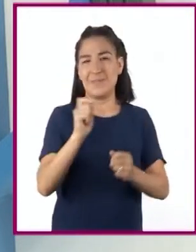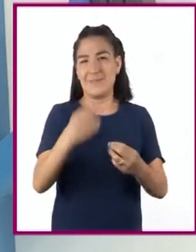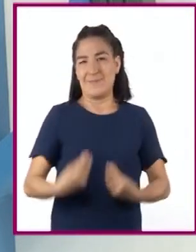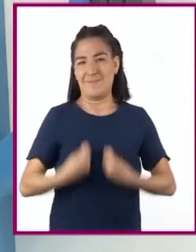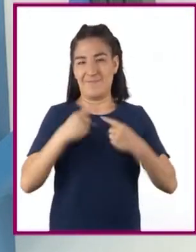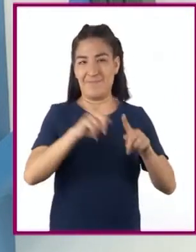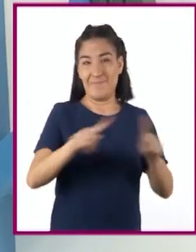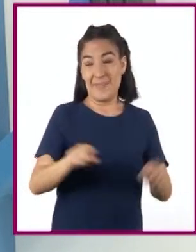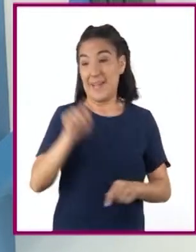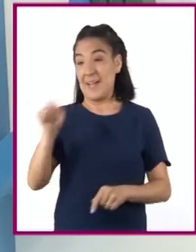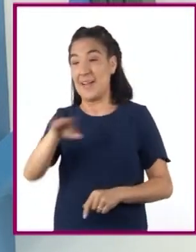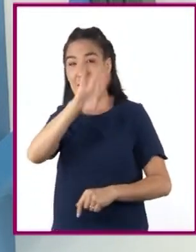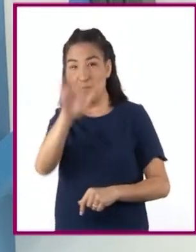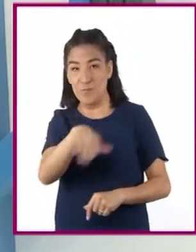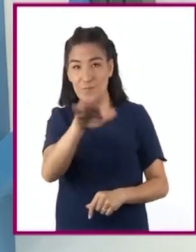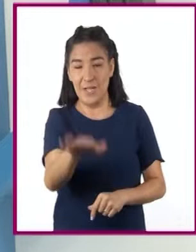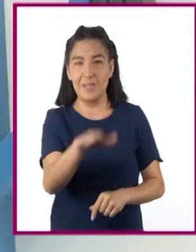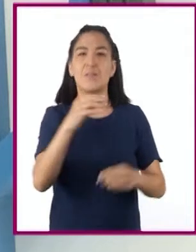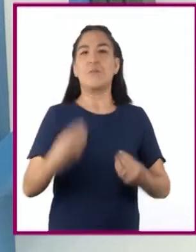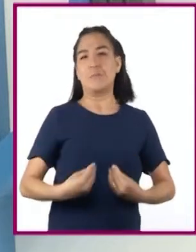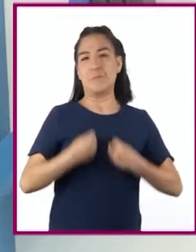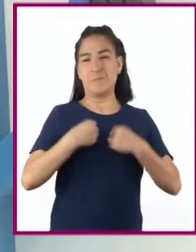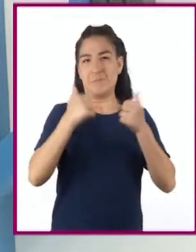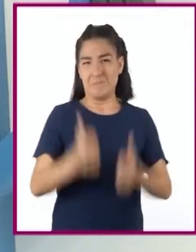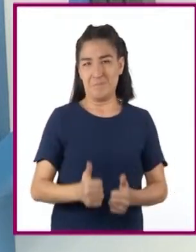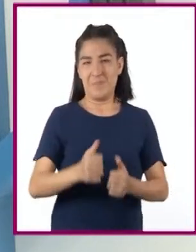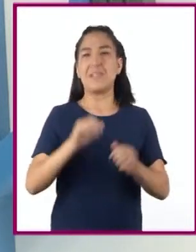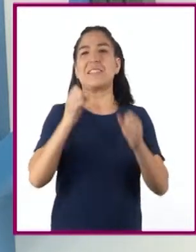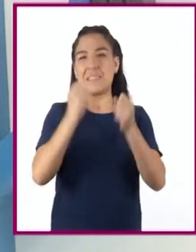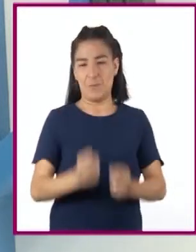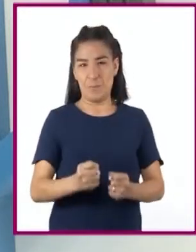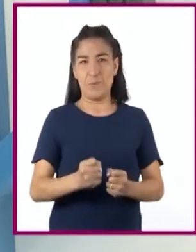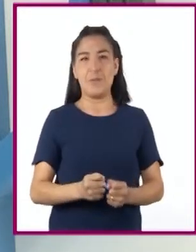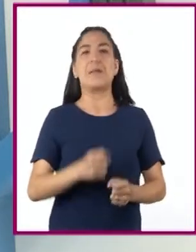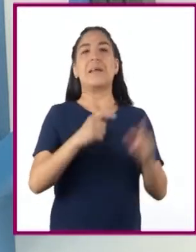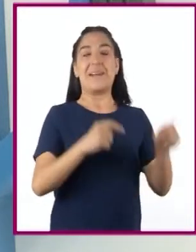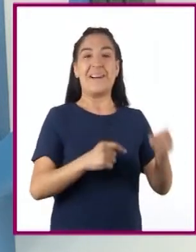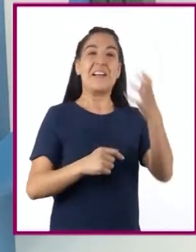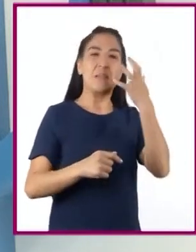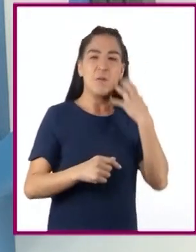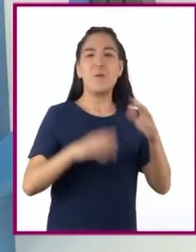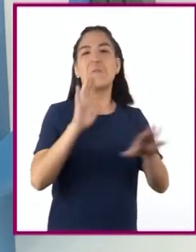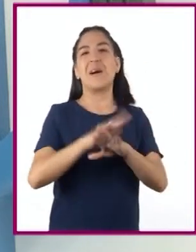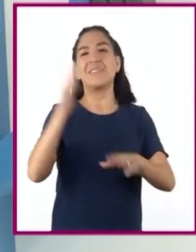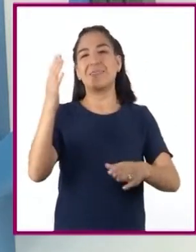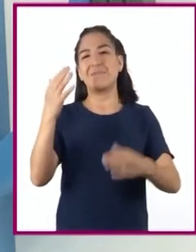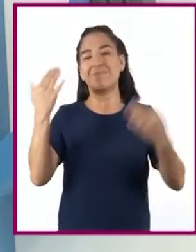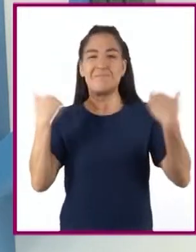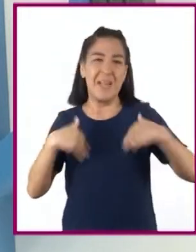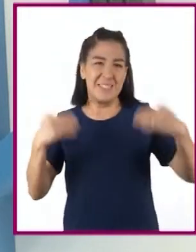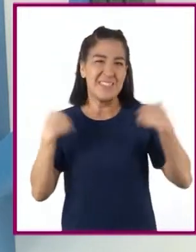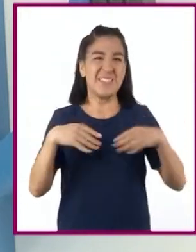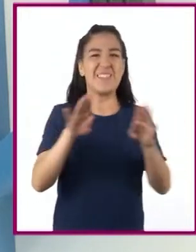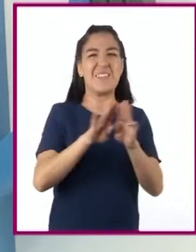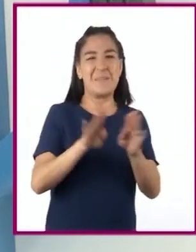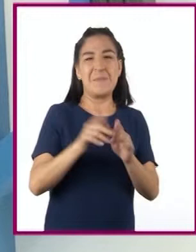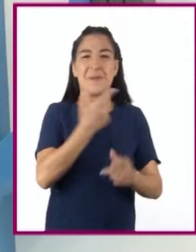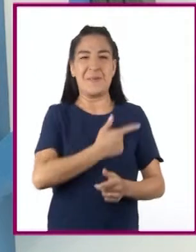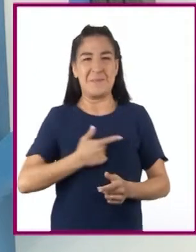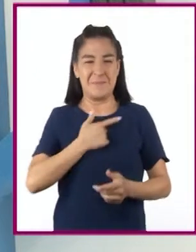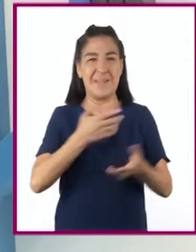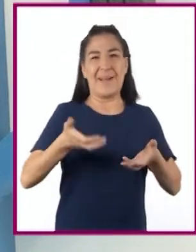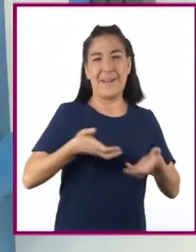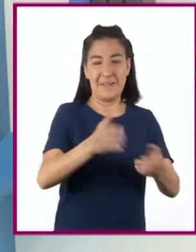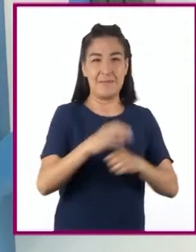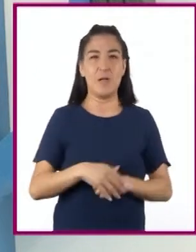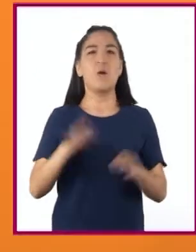del elefante, que vive en un lugar fijo y seguro, y la del león, que es más aventurero y arriesgado. Creo que la moraleja tiene que